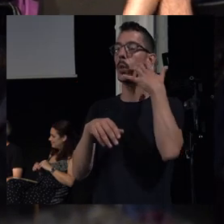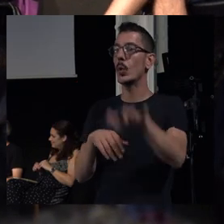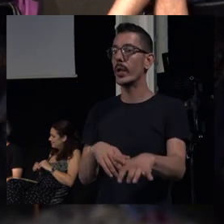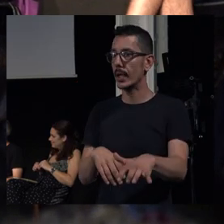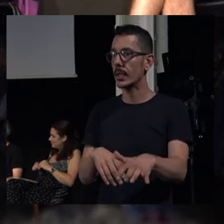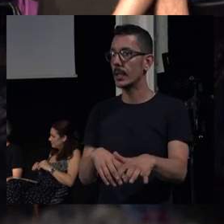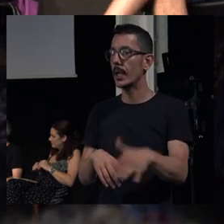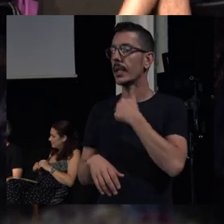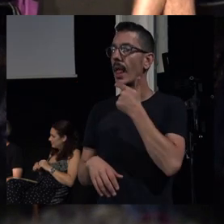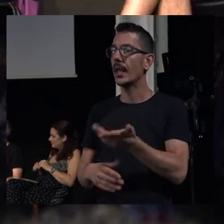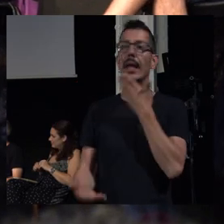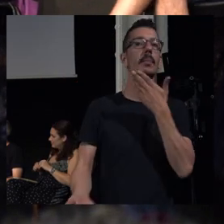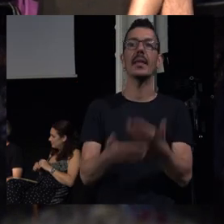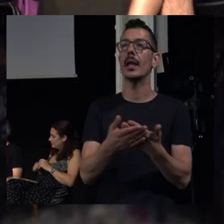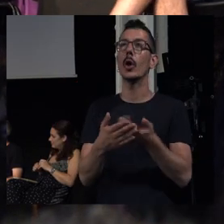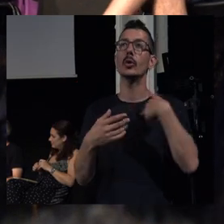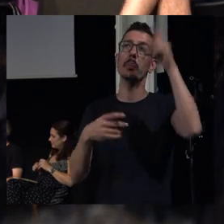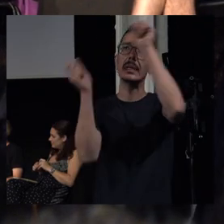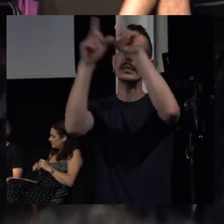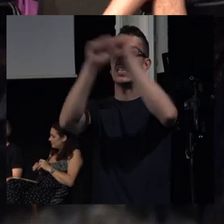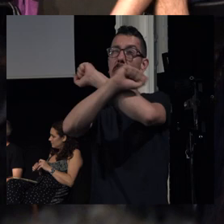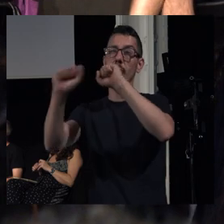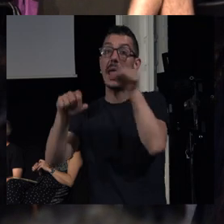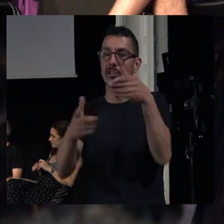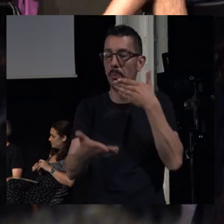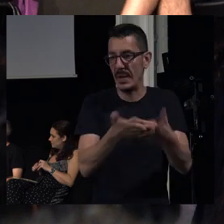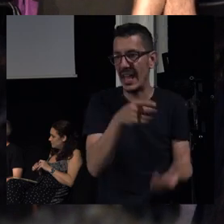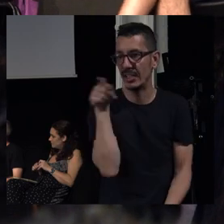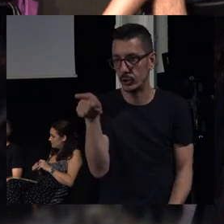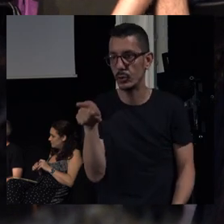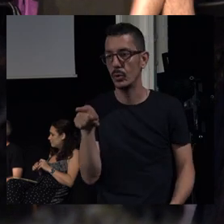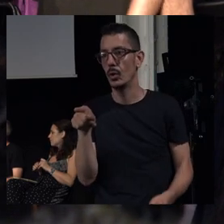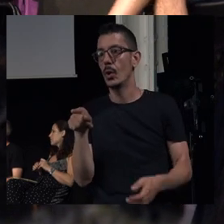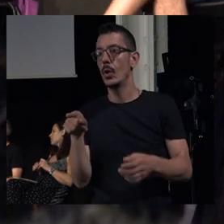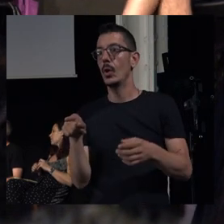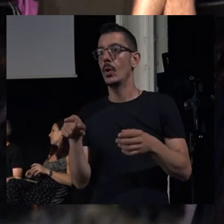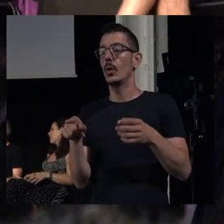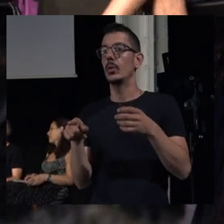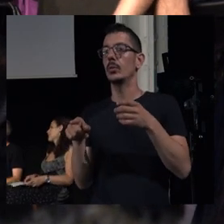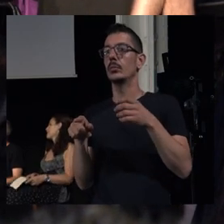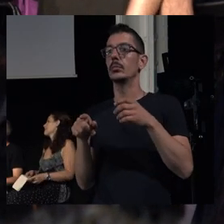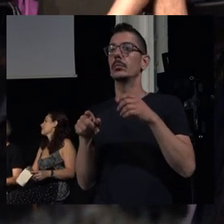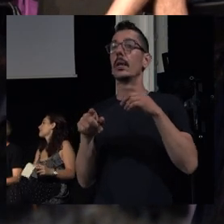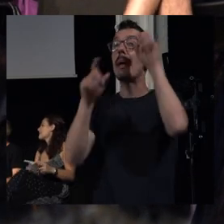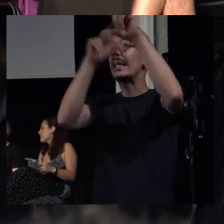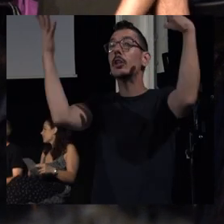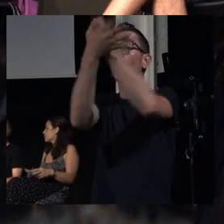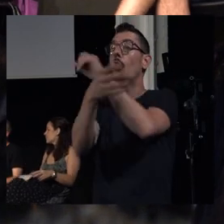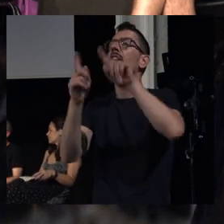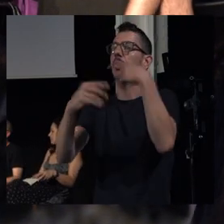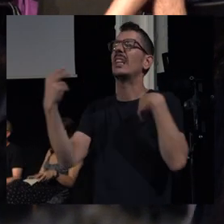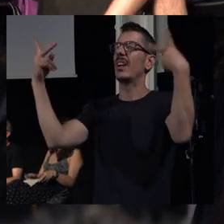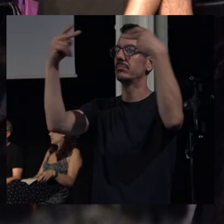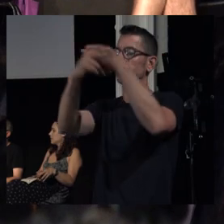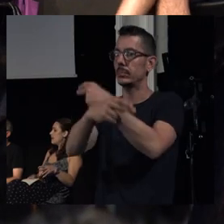lo imposible. Y no tengáis ningún problema, es decir, imaginad todo lo que se puede hacer, que luego ya recortaréis, pero la administración da